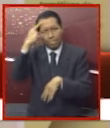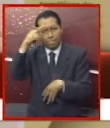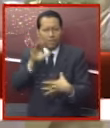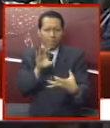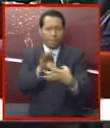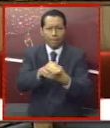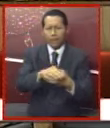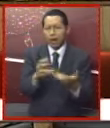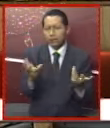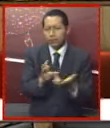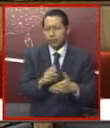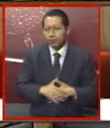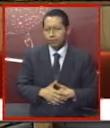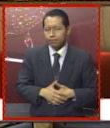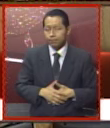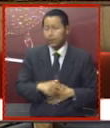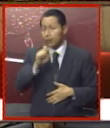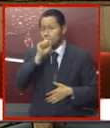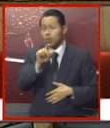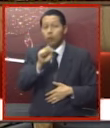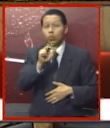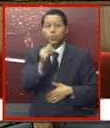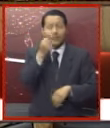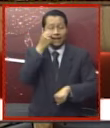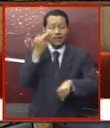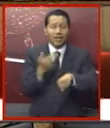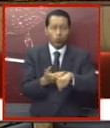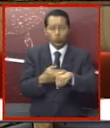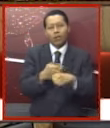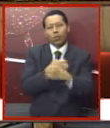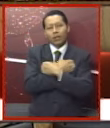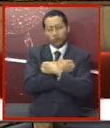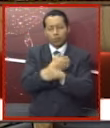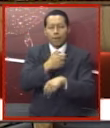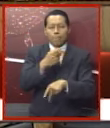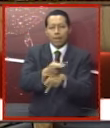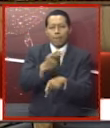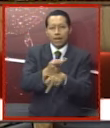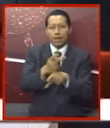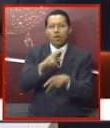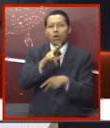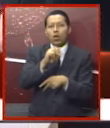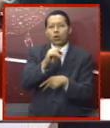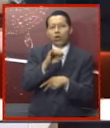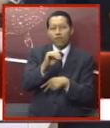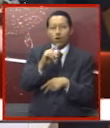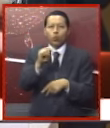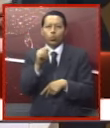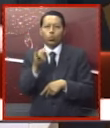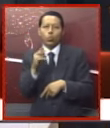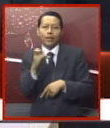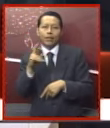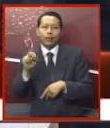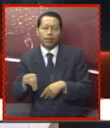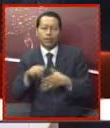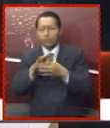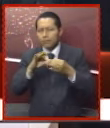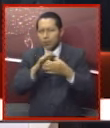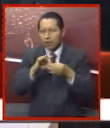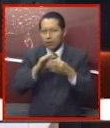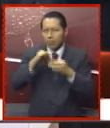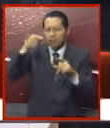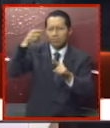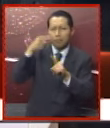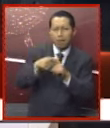contexto. Bueno, y por su parte, el subsecretario de Educación Media Superior, Rodolfo Tuirán, mencionó que el modelo educativo pretende enfatizar en